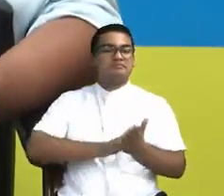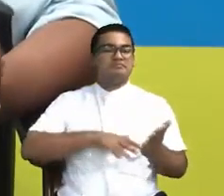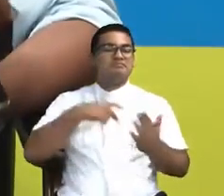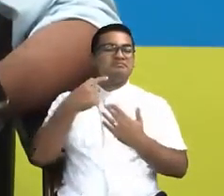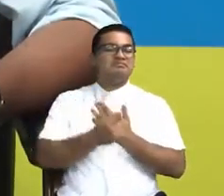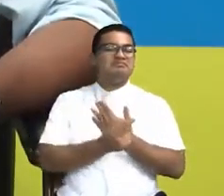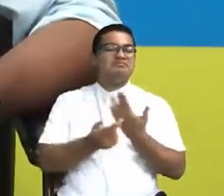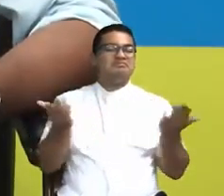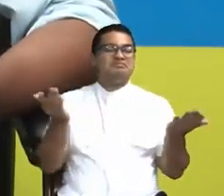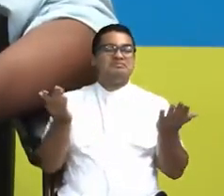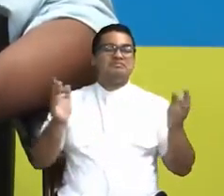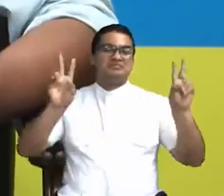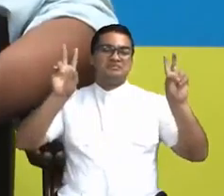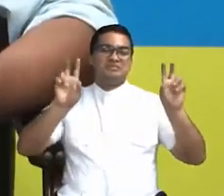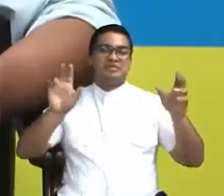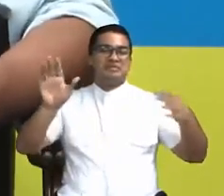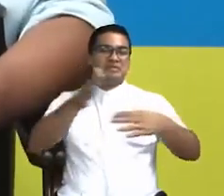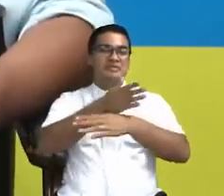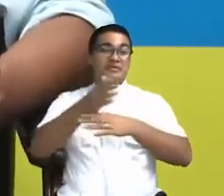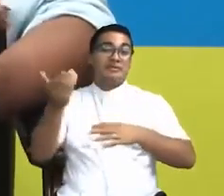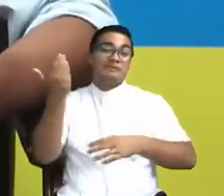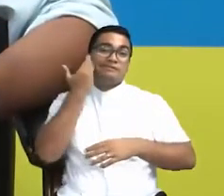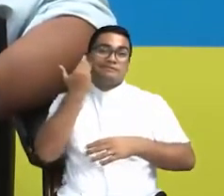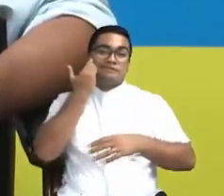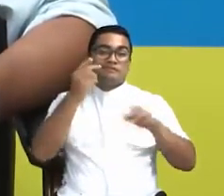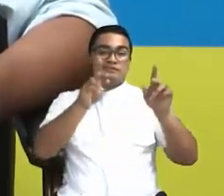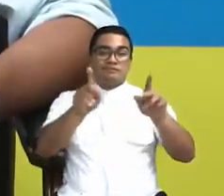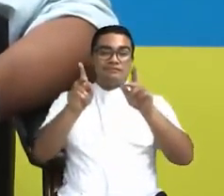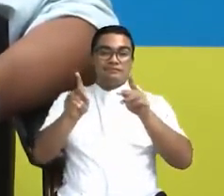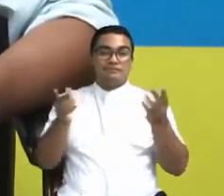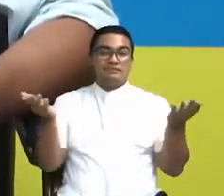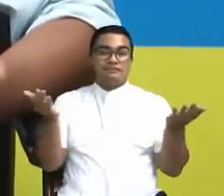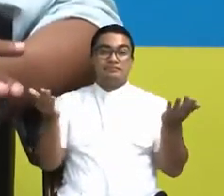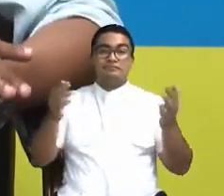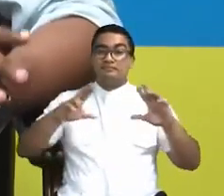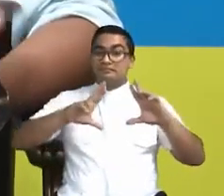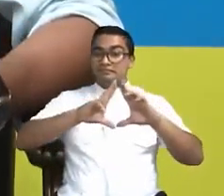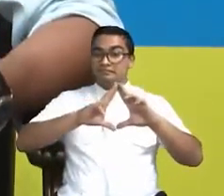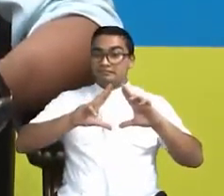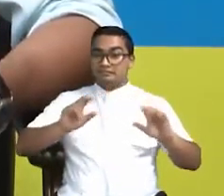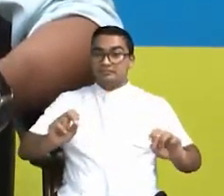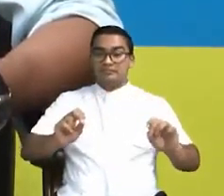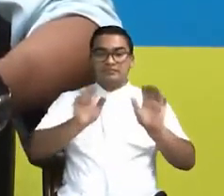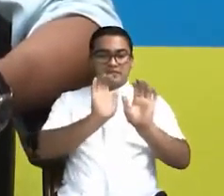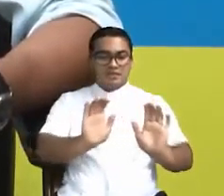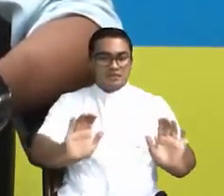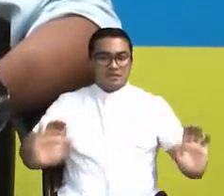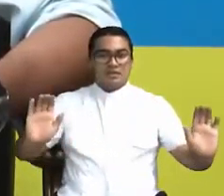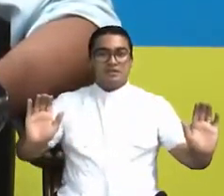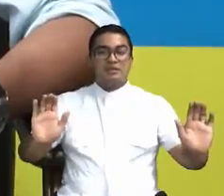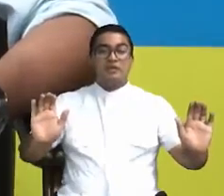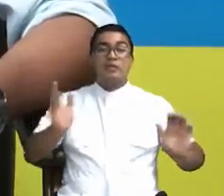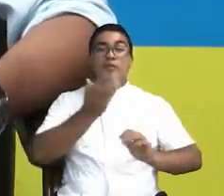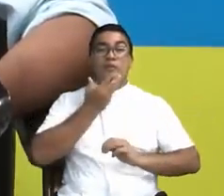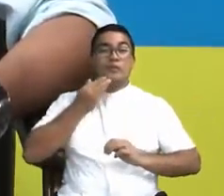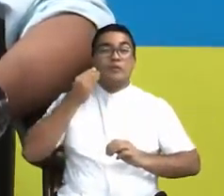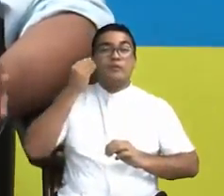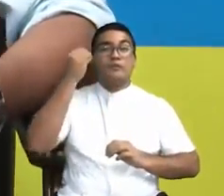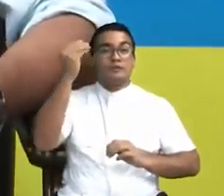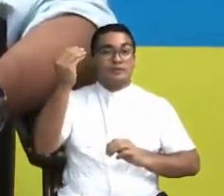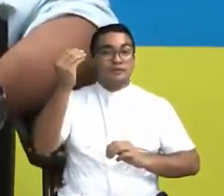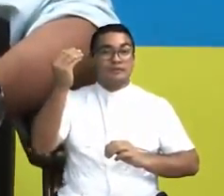conversando sobre los diferentes padecimientos que afectan a la población nicaragüense, tanto a los niños, a los adolescentes, a los